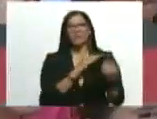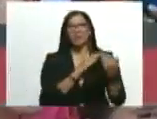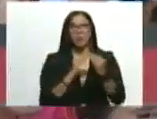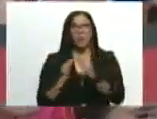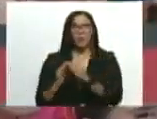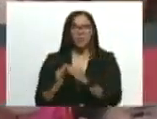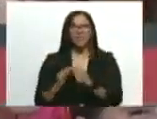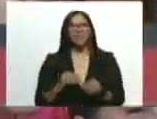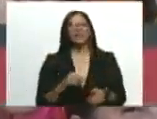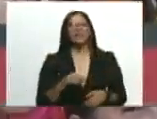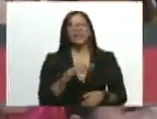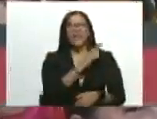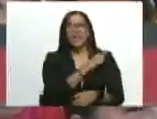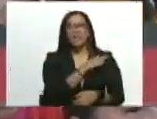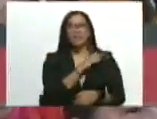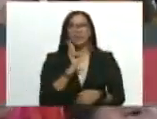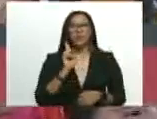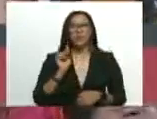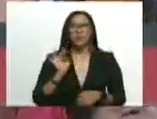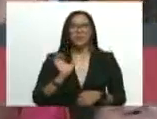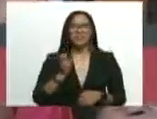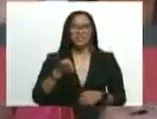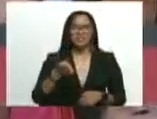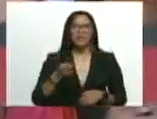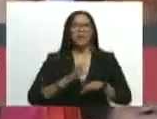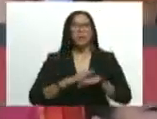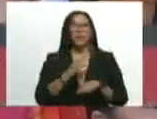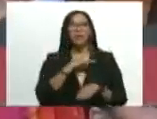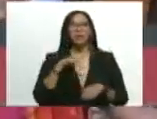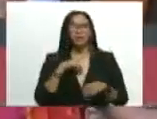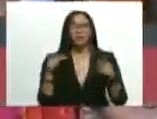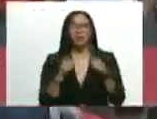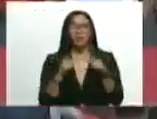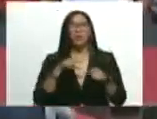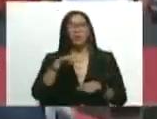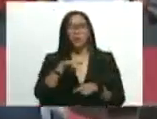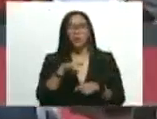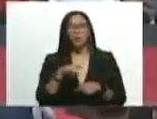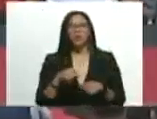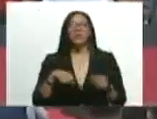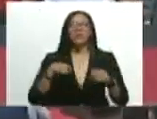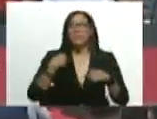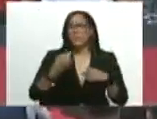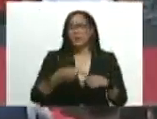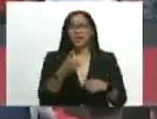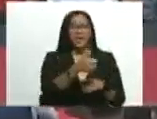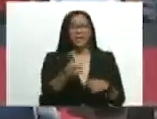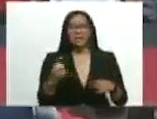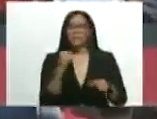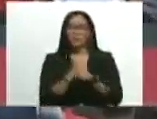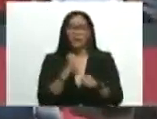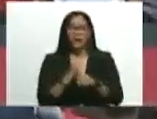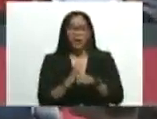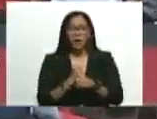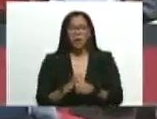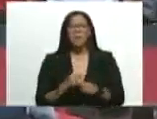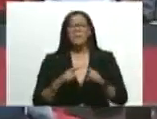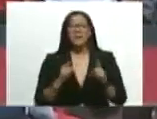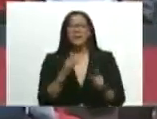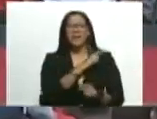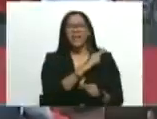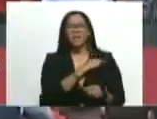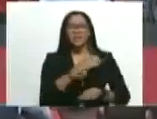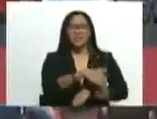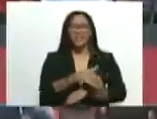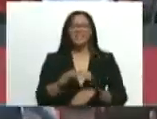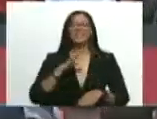jefes y jefes de uvc porque nosotros nos reunimos los lunes y después cada quien va su trabajo pero el jefe de calle está a las